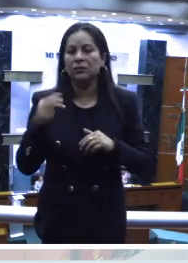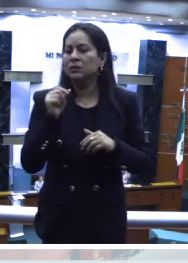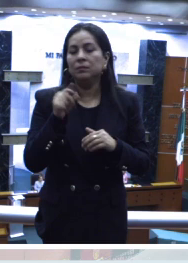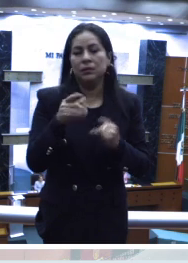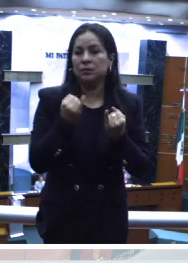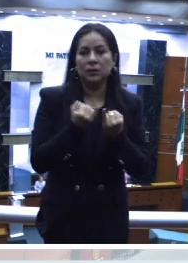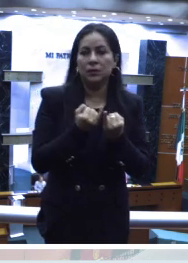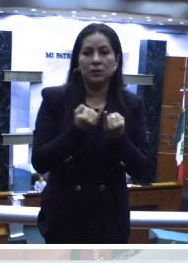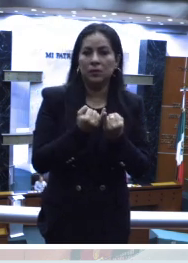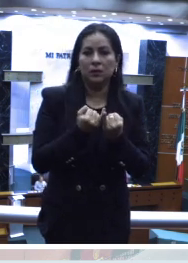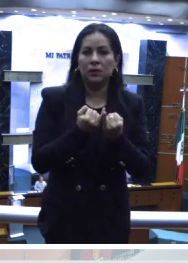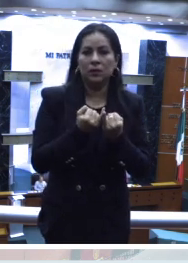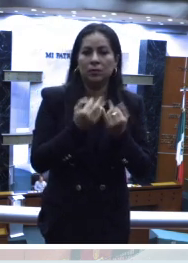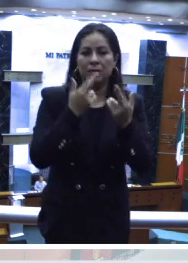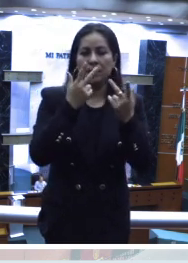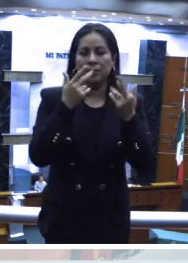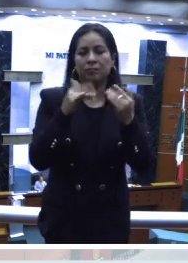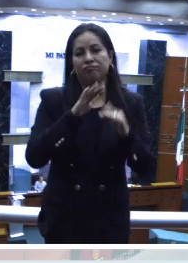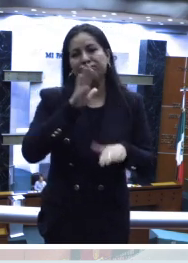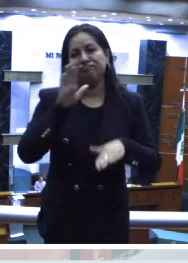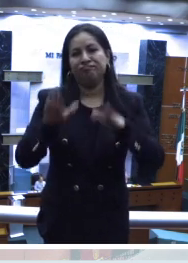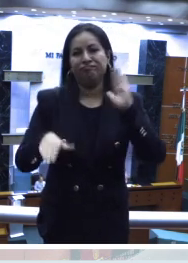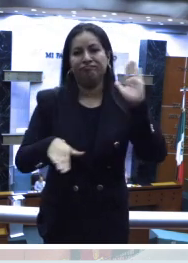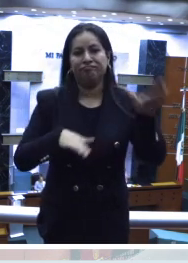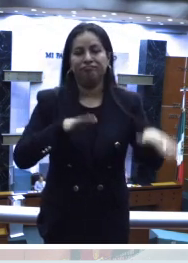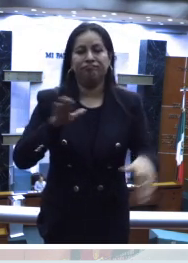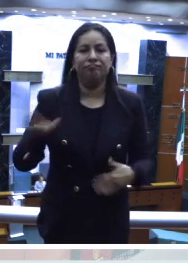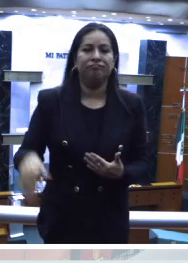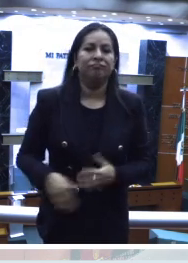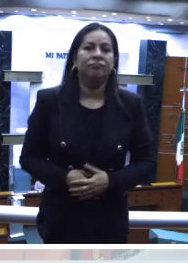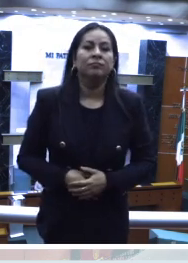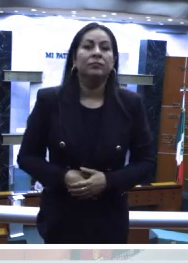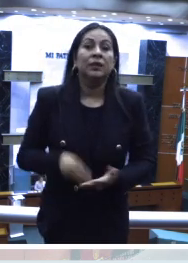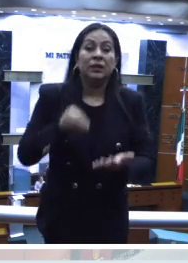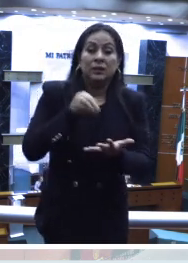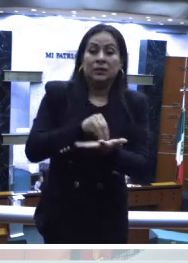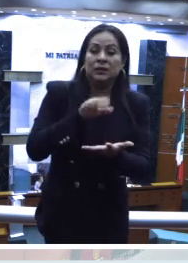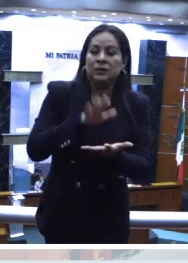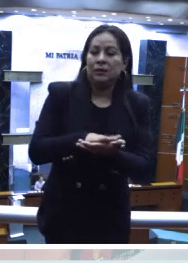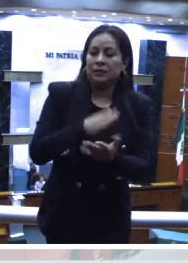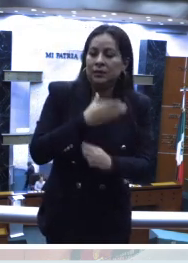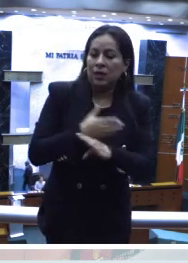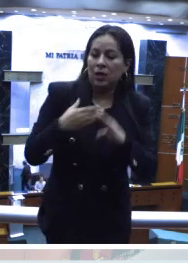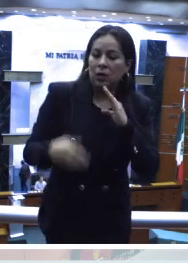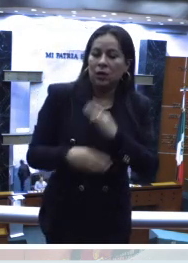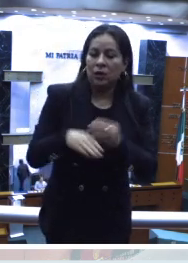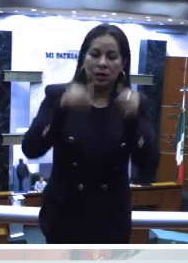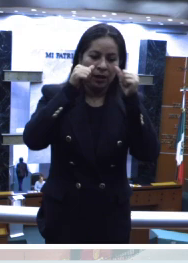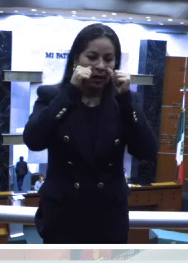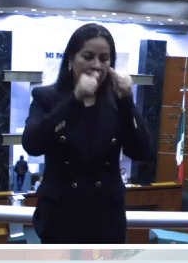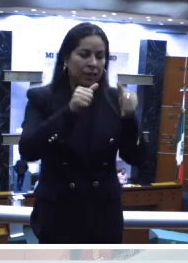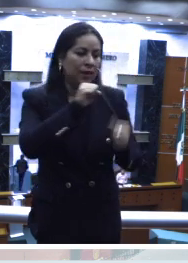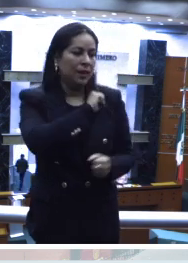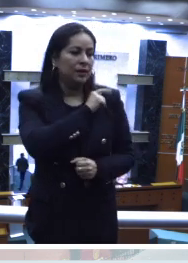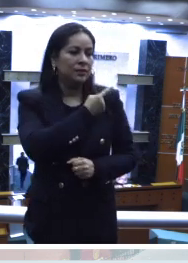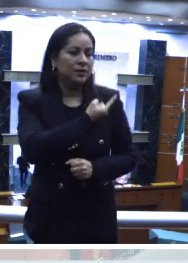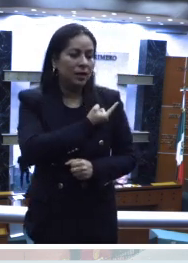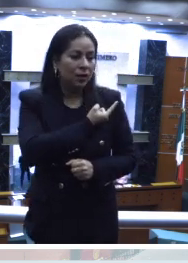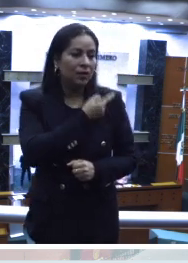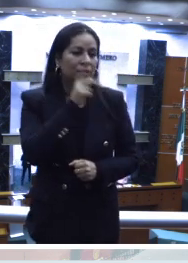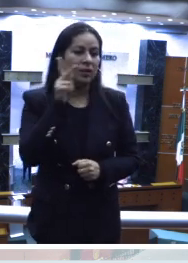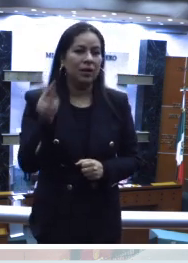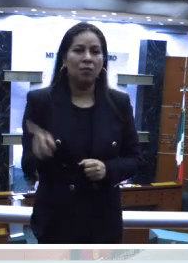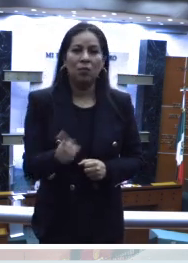por supuesto pérdidas de Vidas humanas que se establezcan acciones para la atención de la salud de la